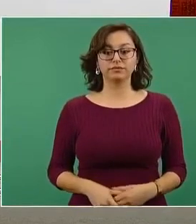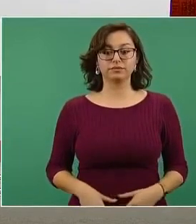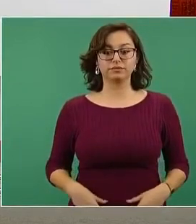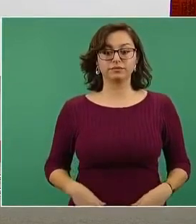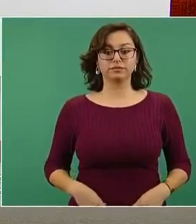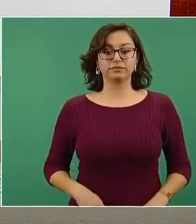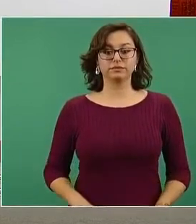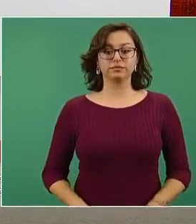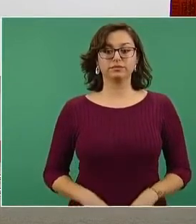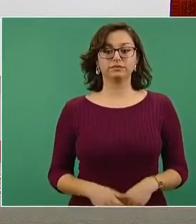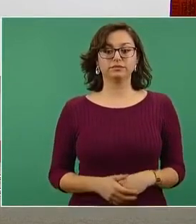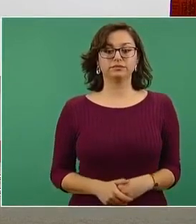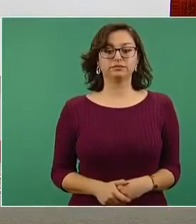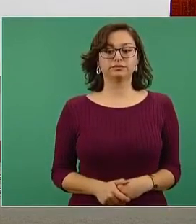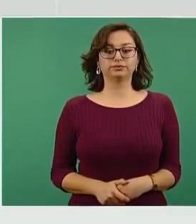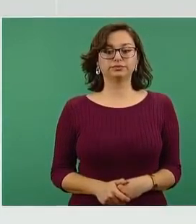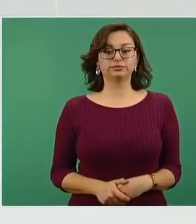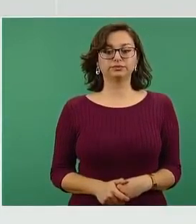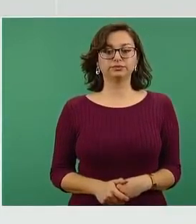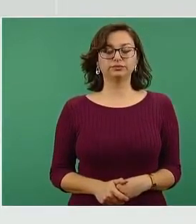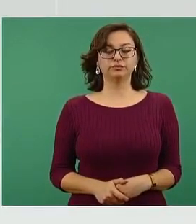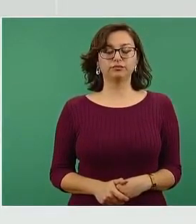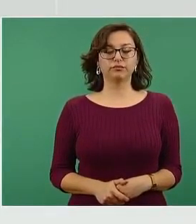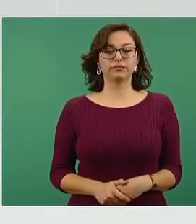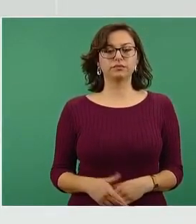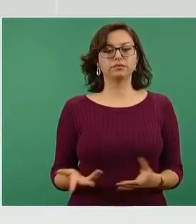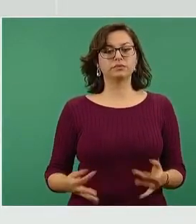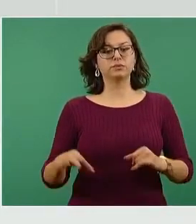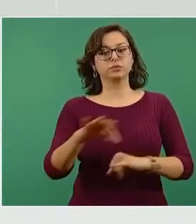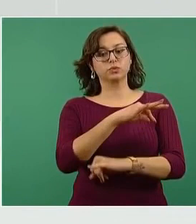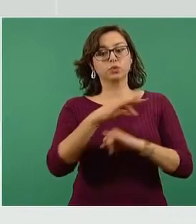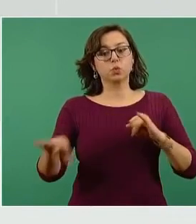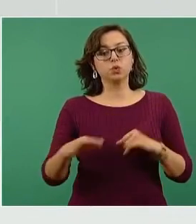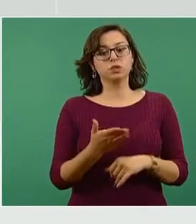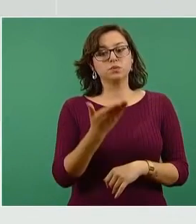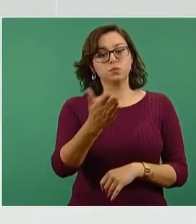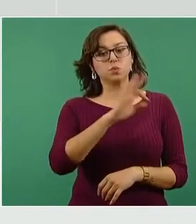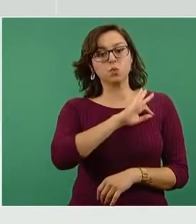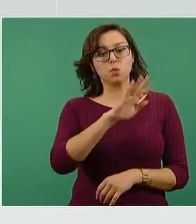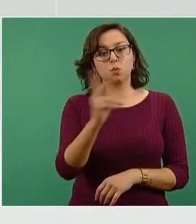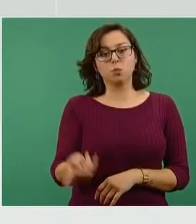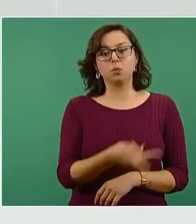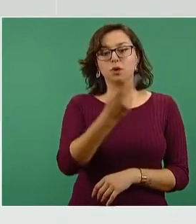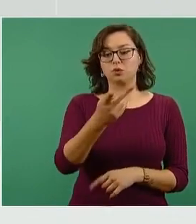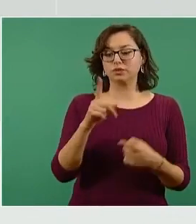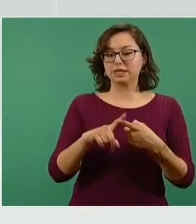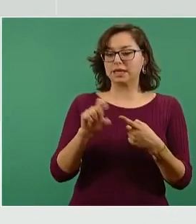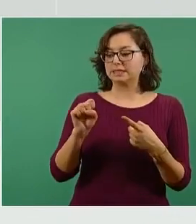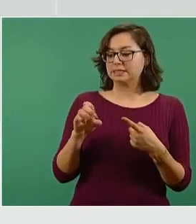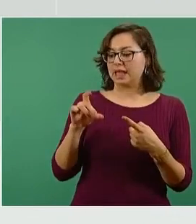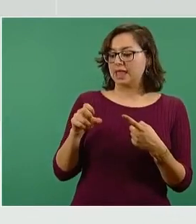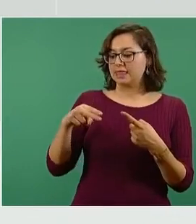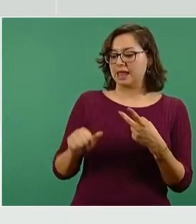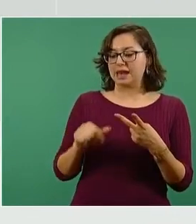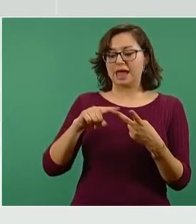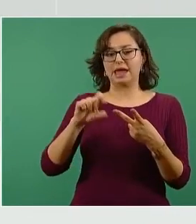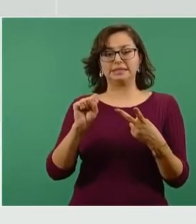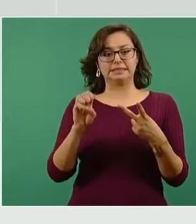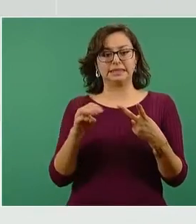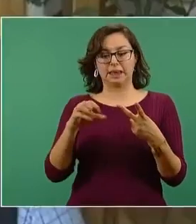Gracias. Y finalmente, ¿podría darnos algún comentario sobre el estado de salud de los secretarios de Defensa? Y, por supuesto, el doctor